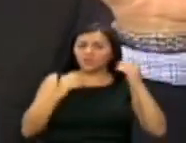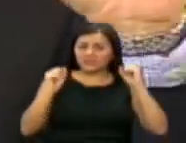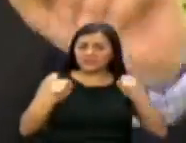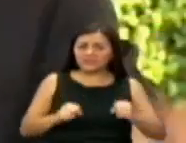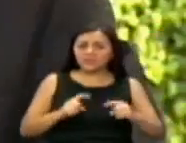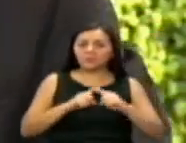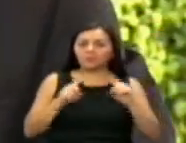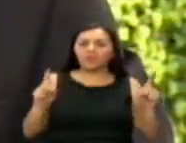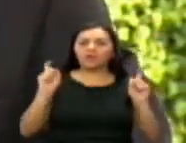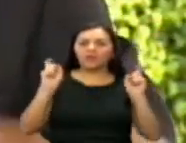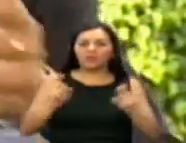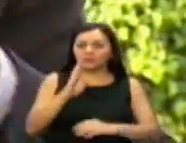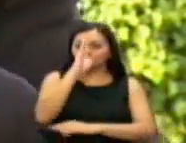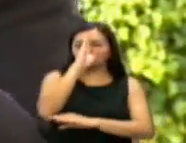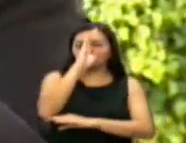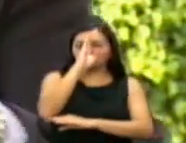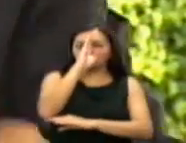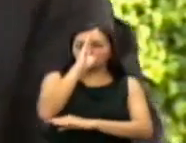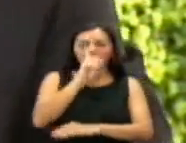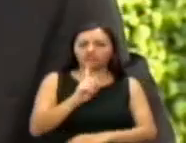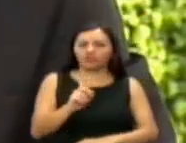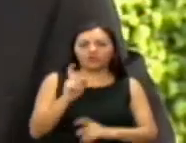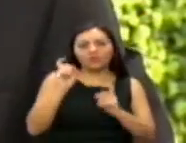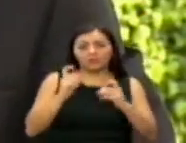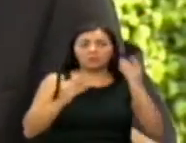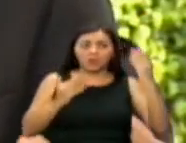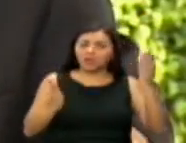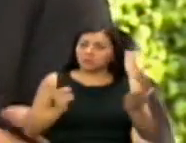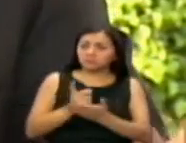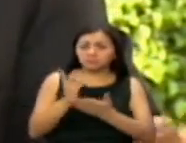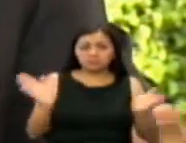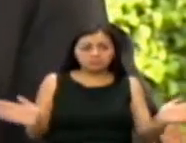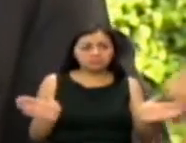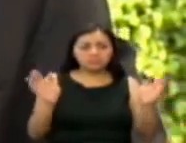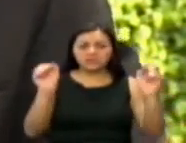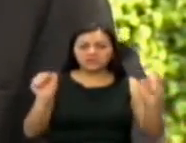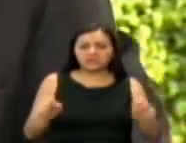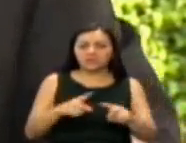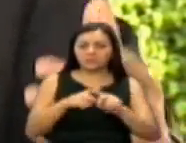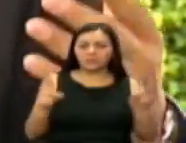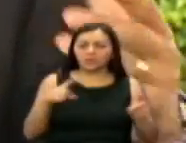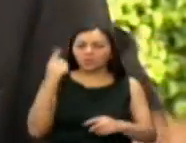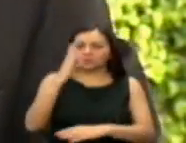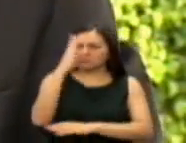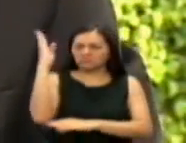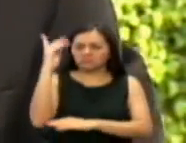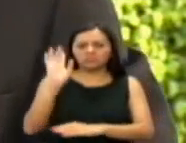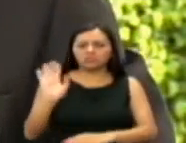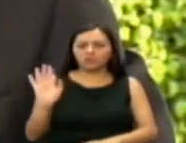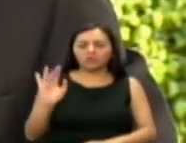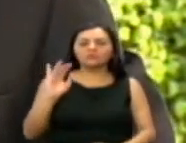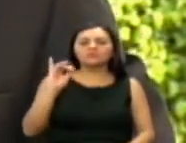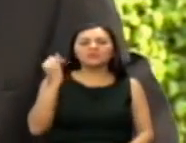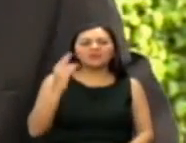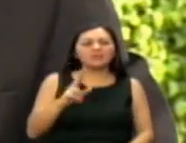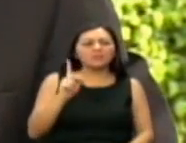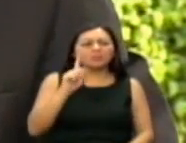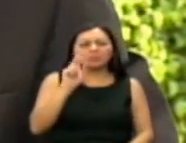política partidista, ¿ya? Él sabía que le ponía en bandeja en plata. Y además, la inmadurez y un poco la vanidad,